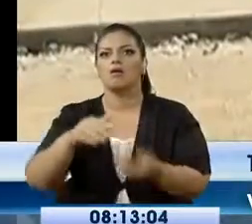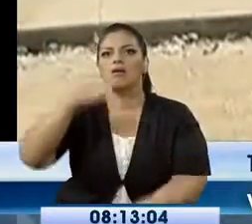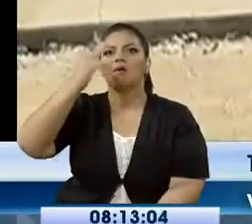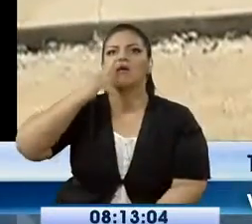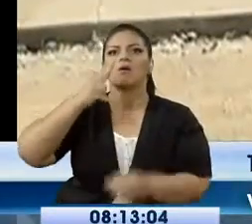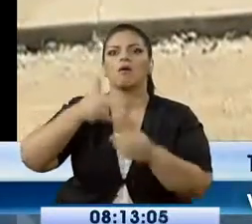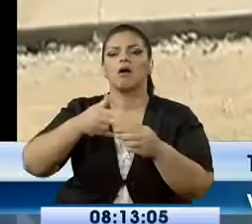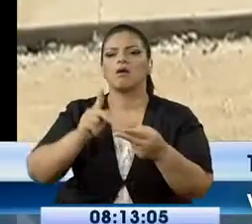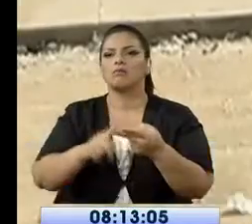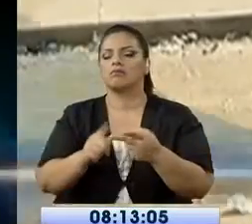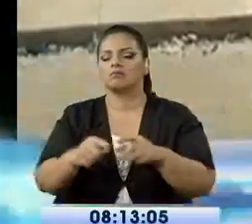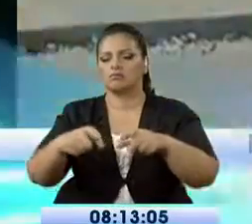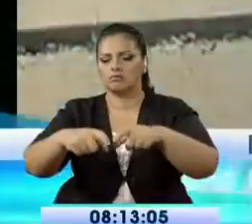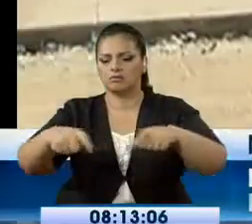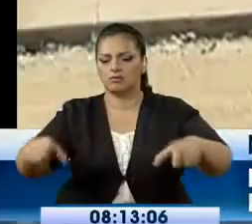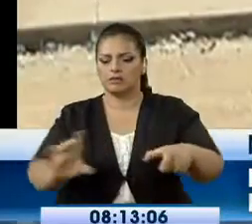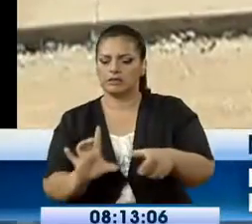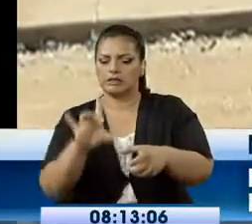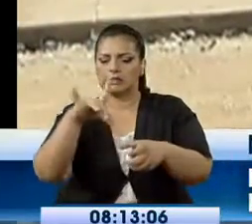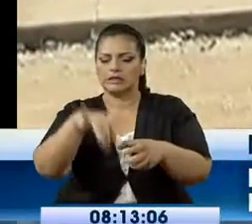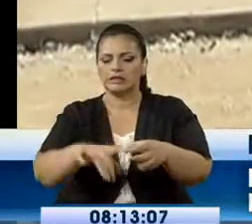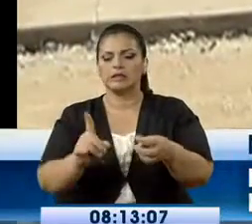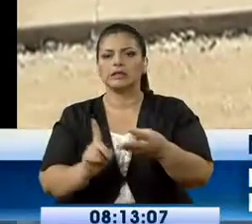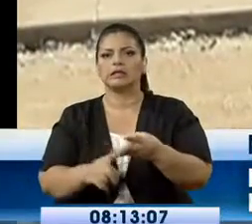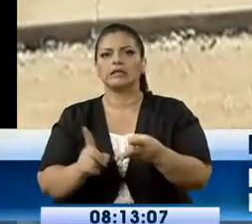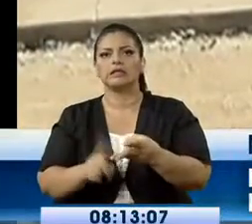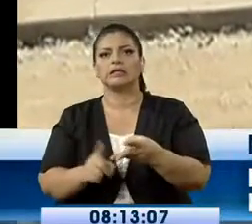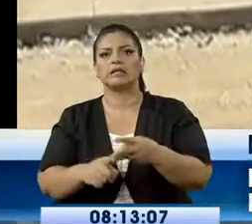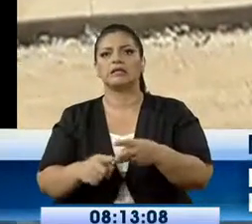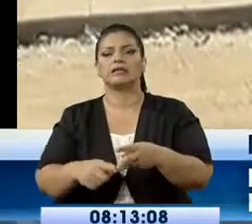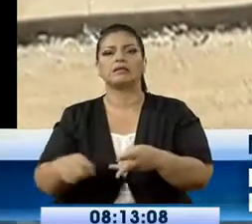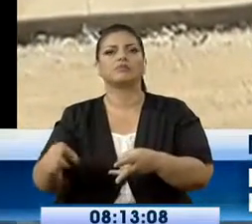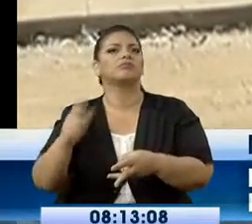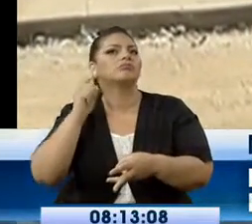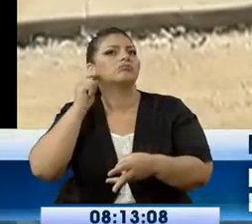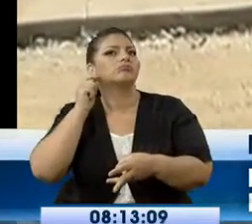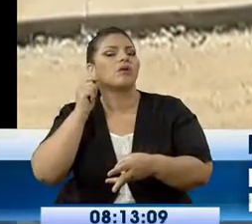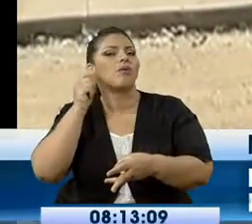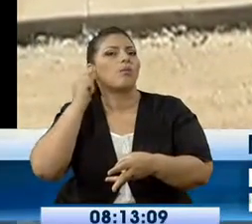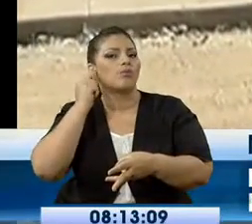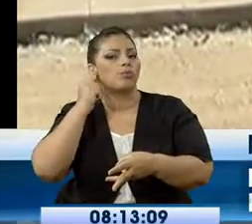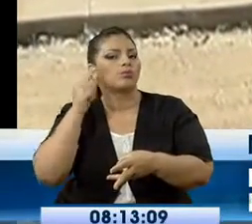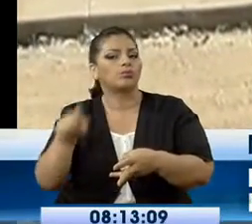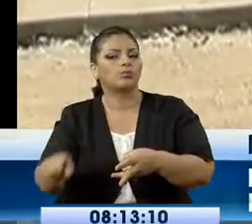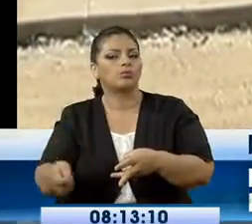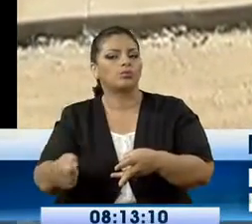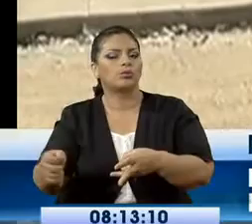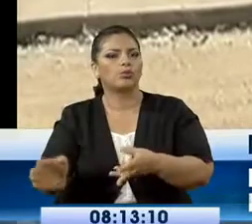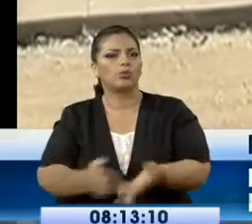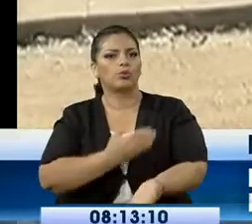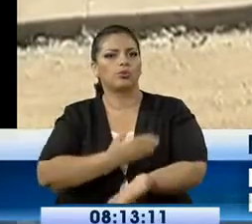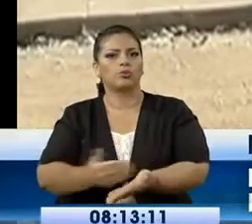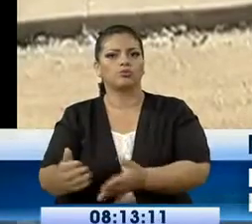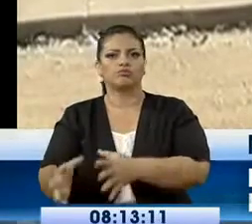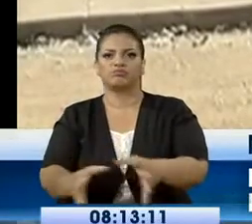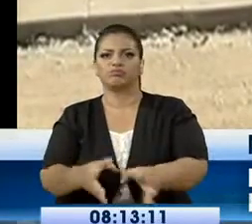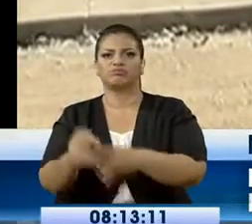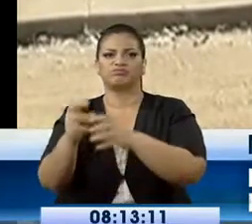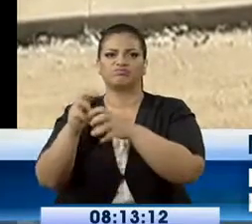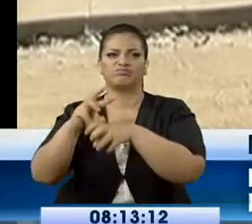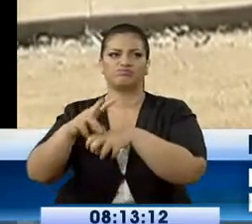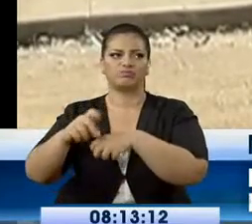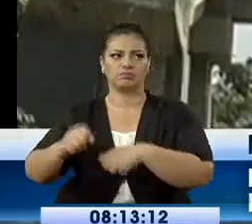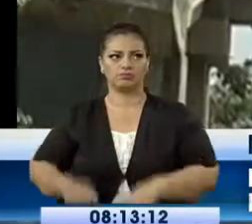los moradores, los antisociales son jóvenes consumidores de droga, quienes se ubican en la parte superior de este paso peatonal para desde